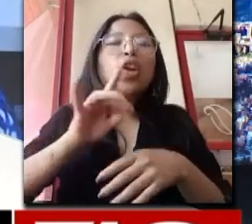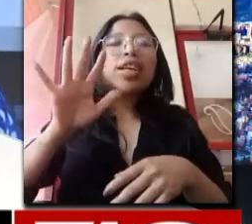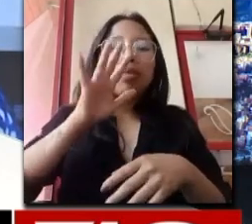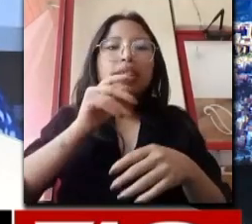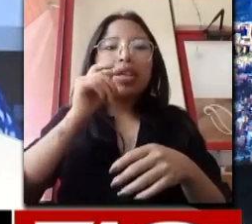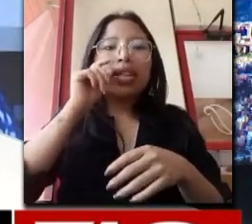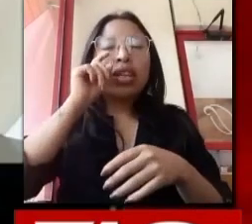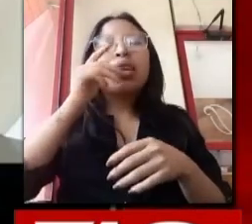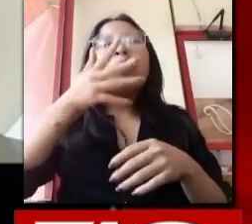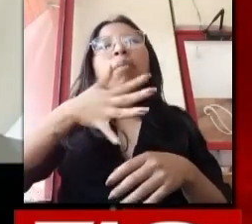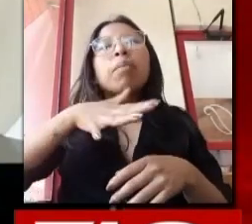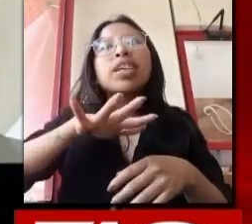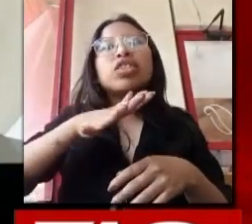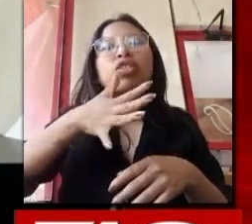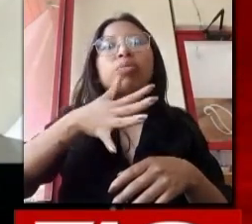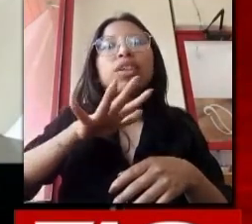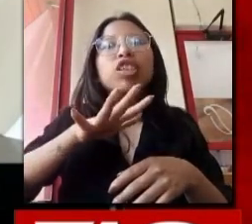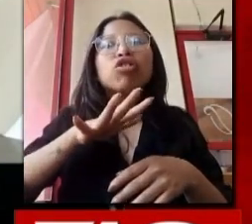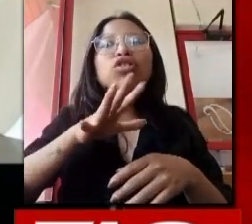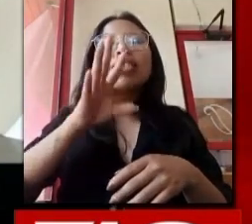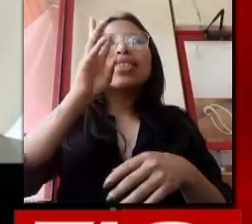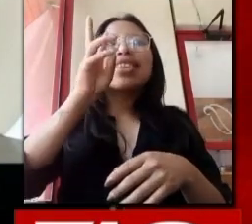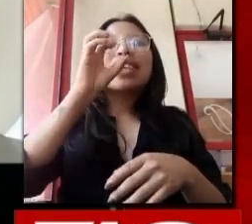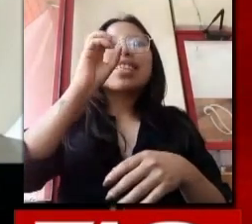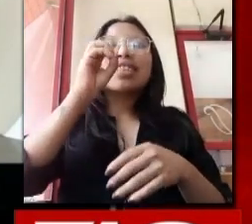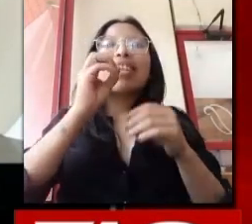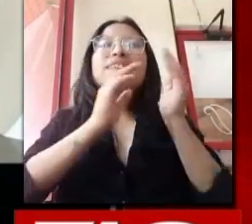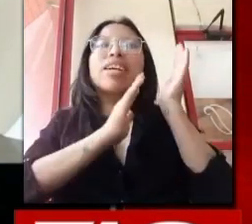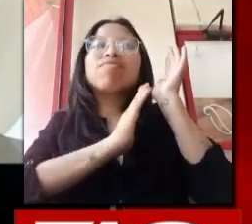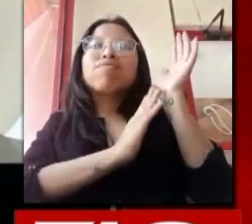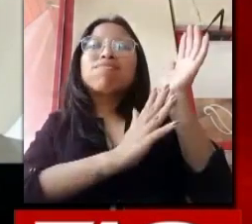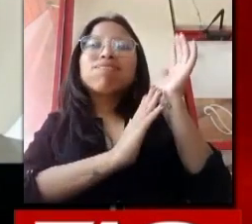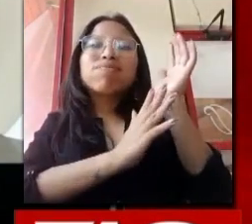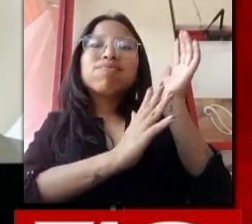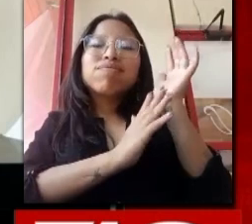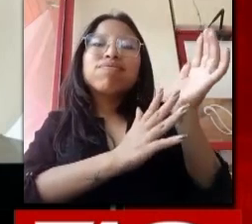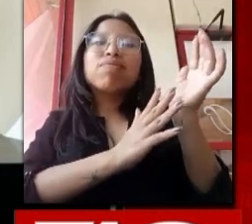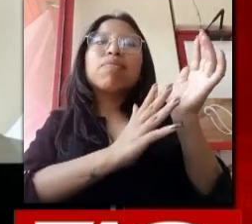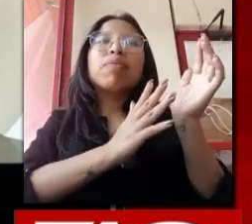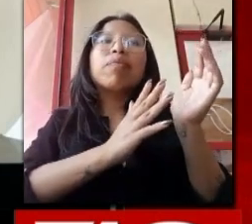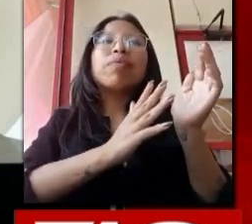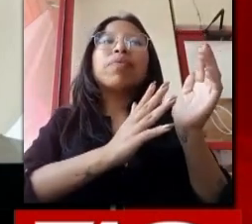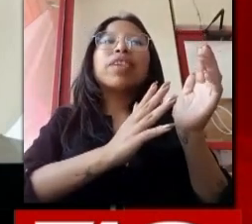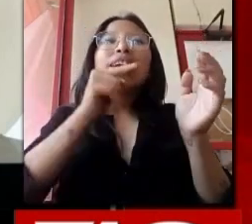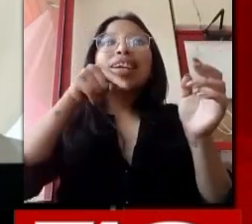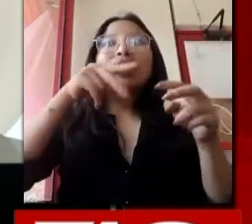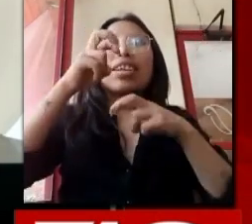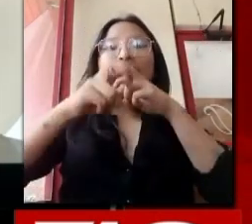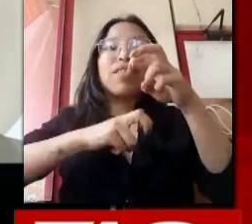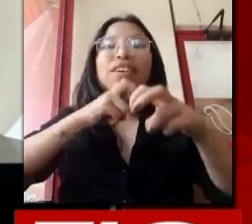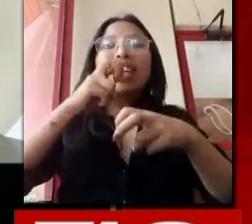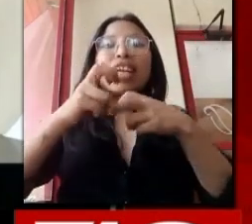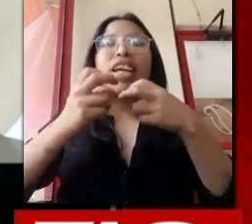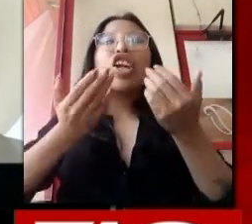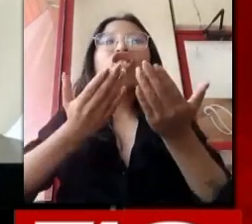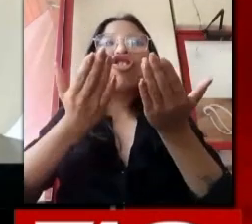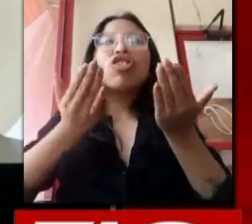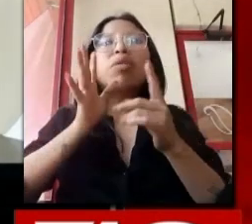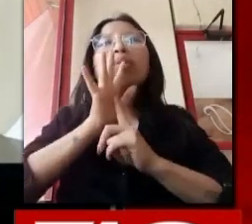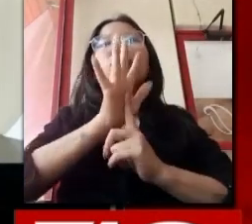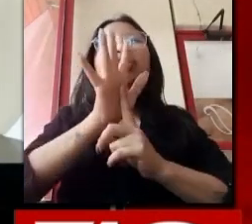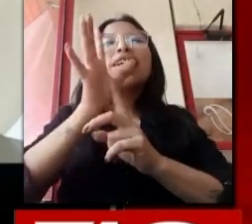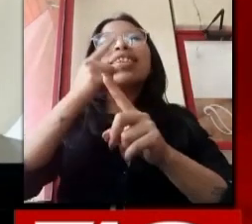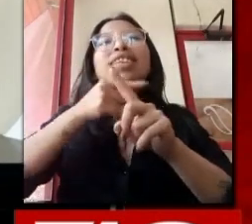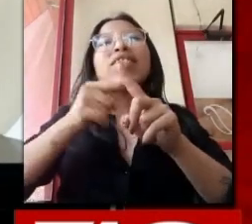Aproximadamente van a estar 70 expositores en esta feria, donde van a mostrar diferentes productos,